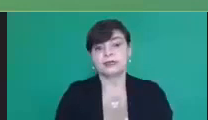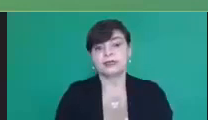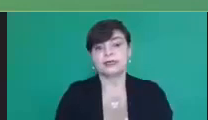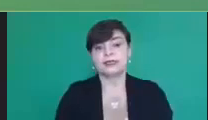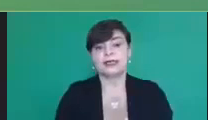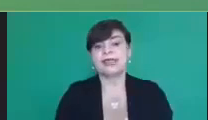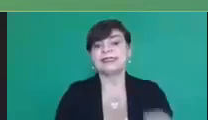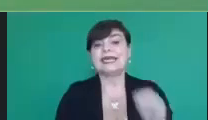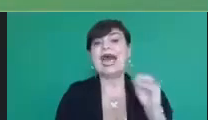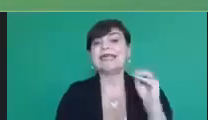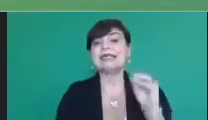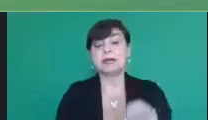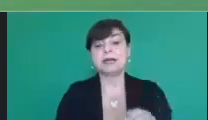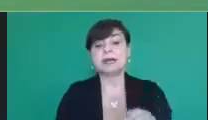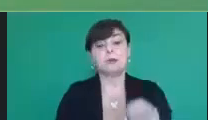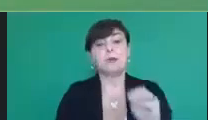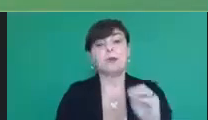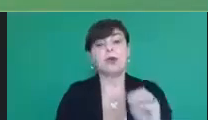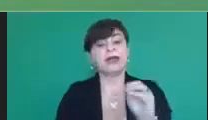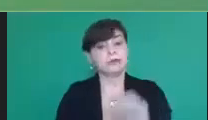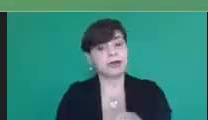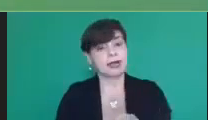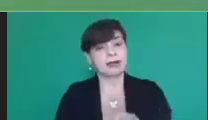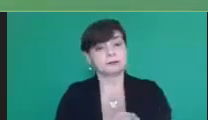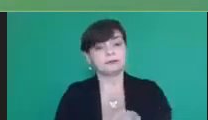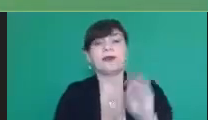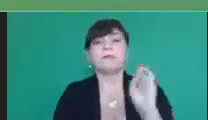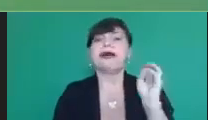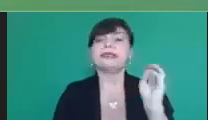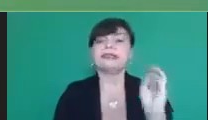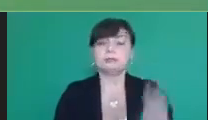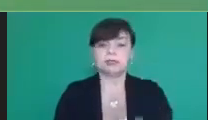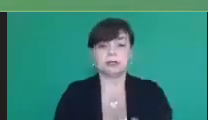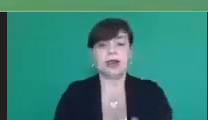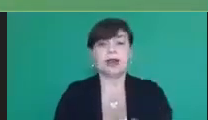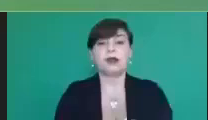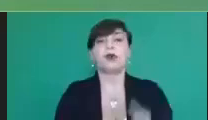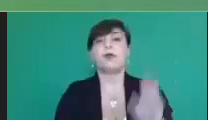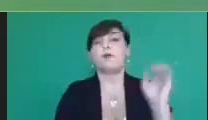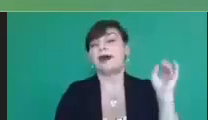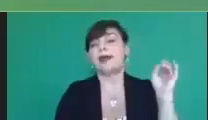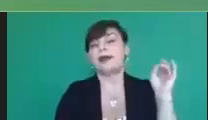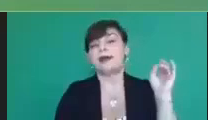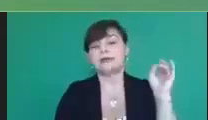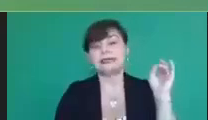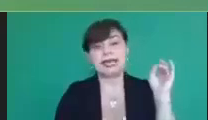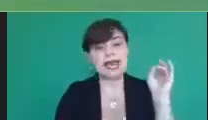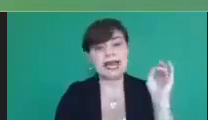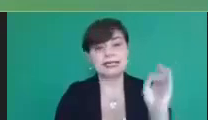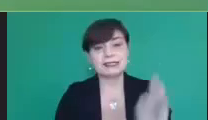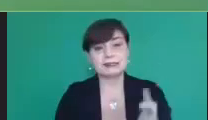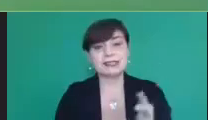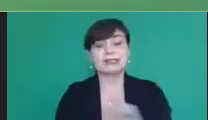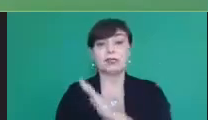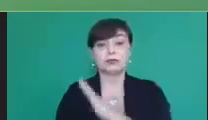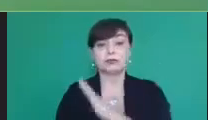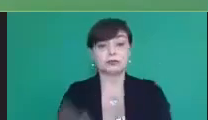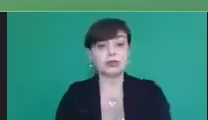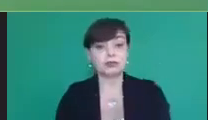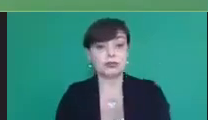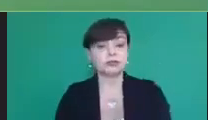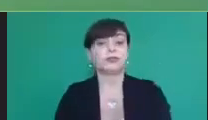que se hace animal por animal para inspeccionarlo, para revisar en cada establecimiento,